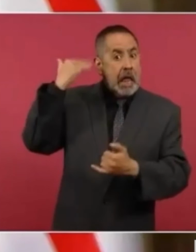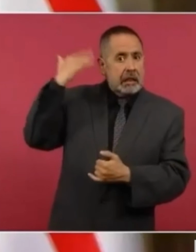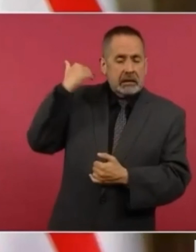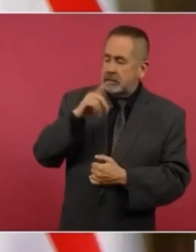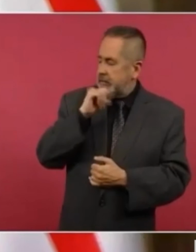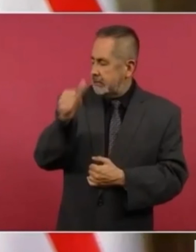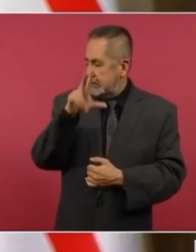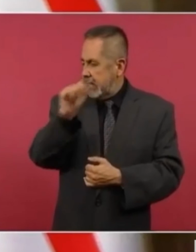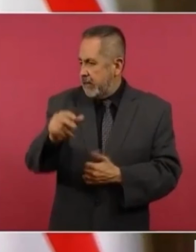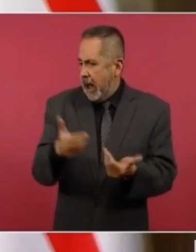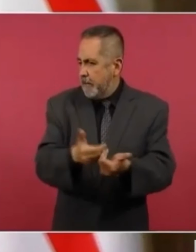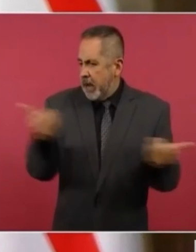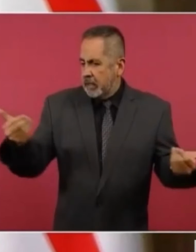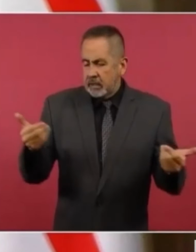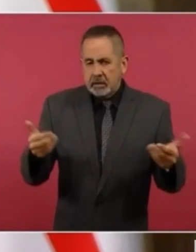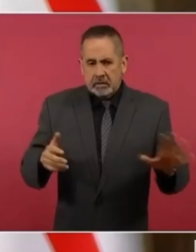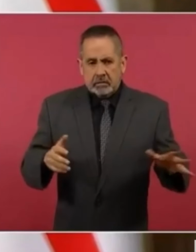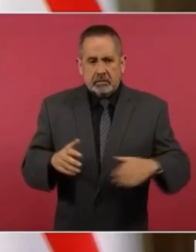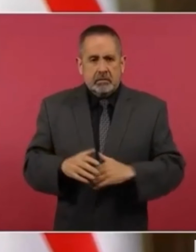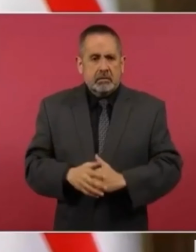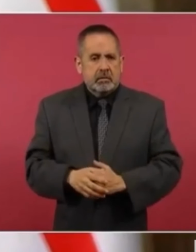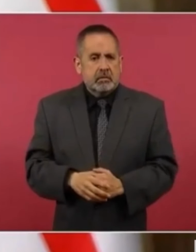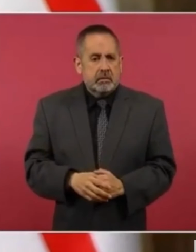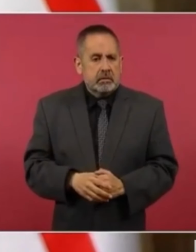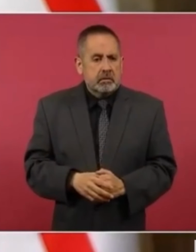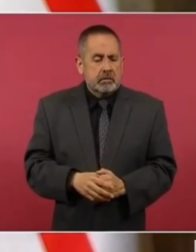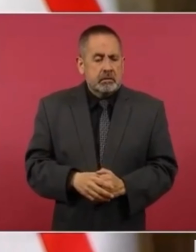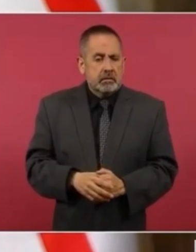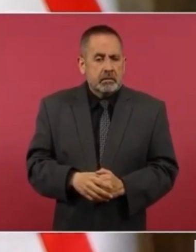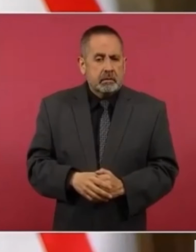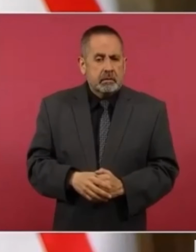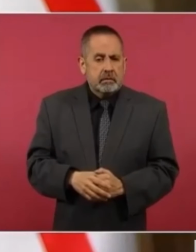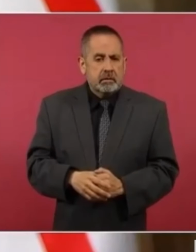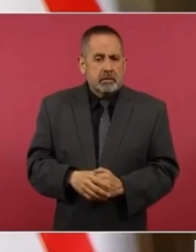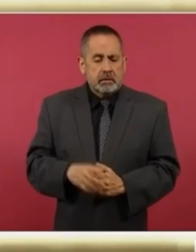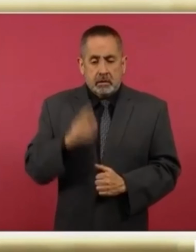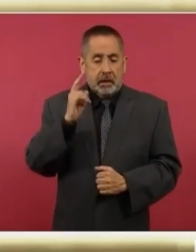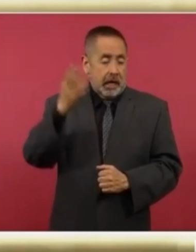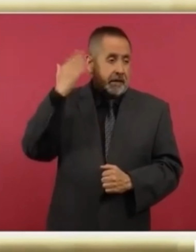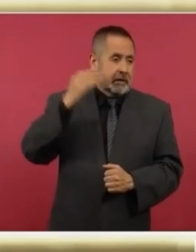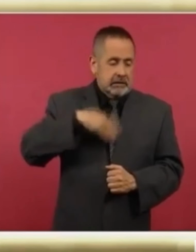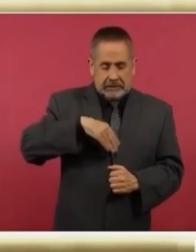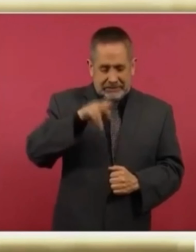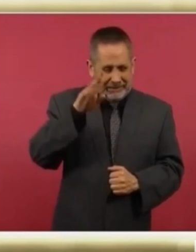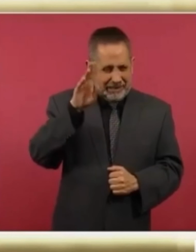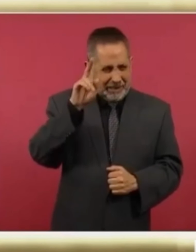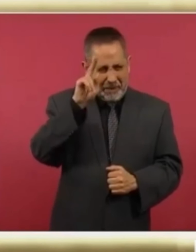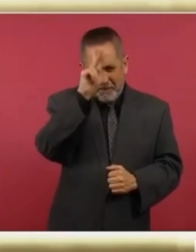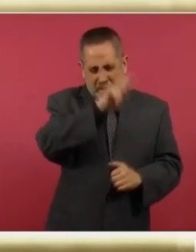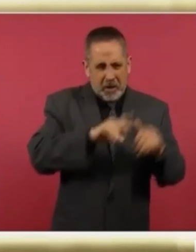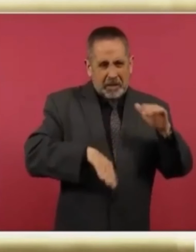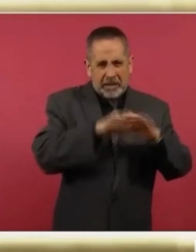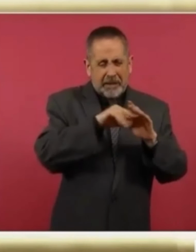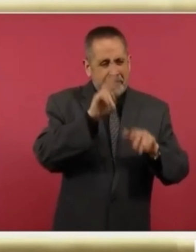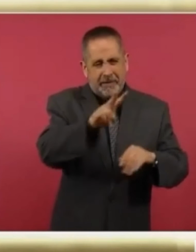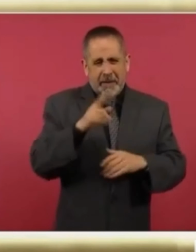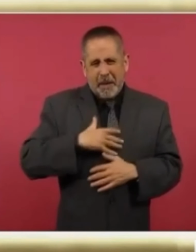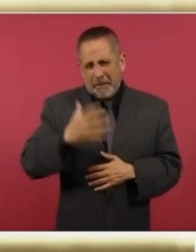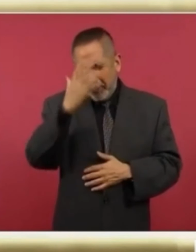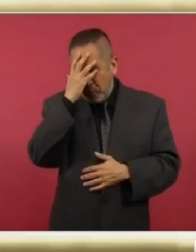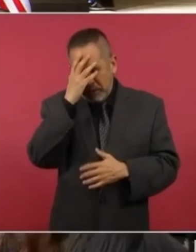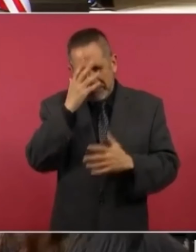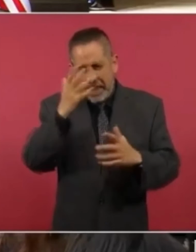que llegamos al colmo y da hasta vergüenza